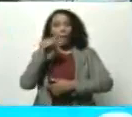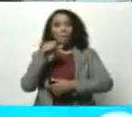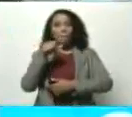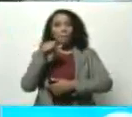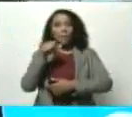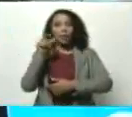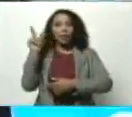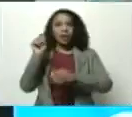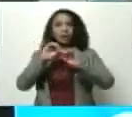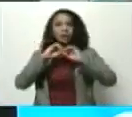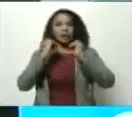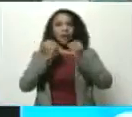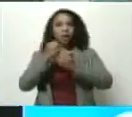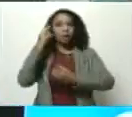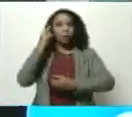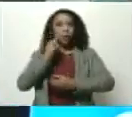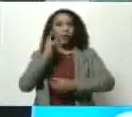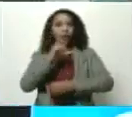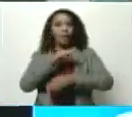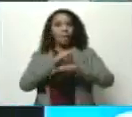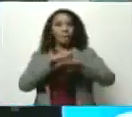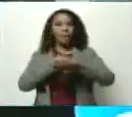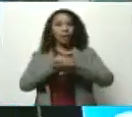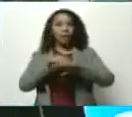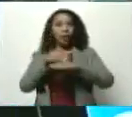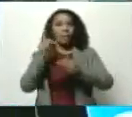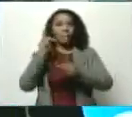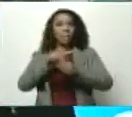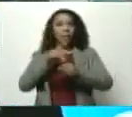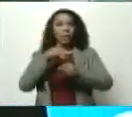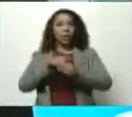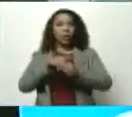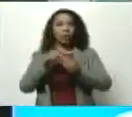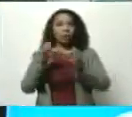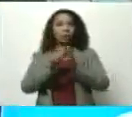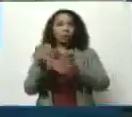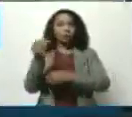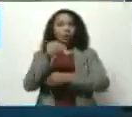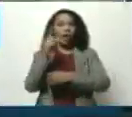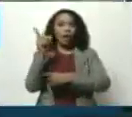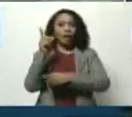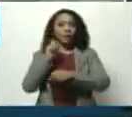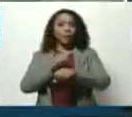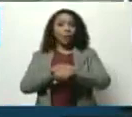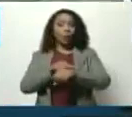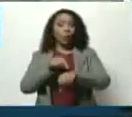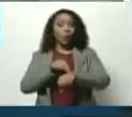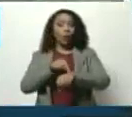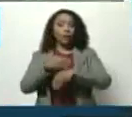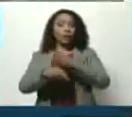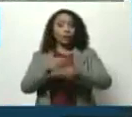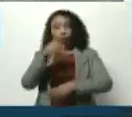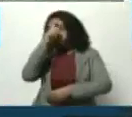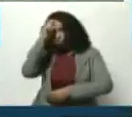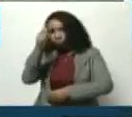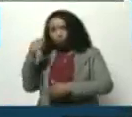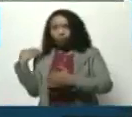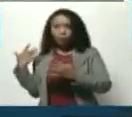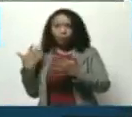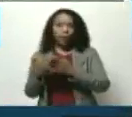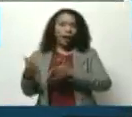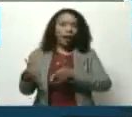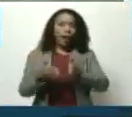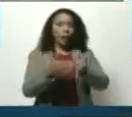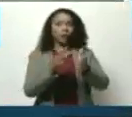desde el salón simón bolívar del ministerio para el petróleo donde además desde tempranas horas se realizó un homenaje a la trayectoria como secretario